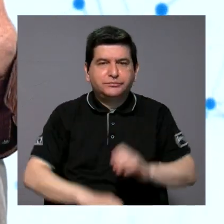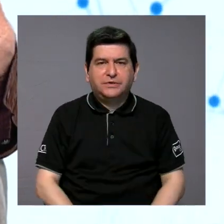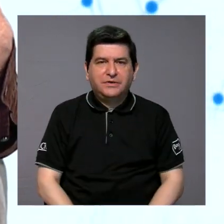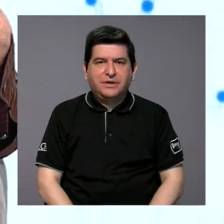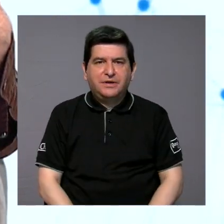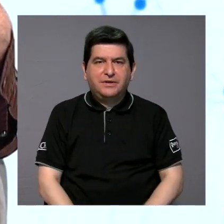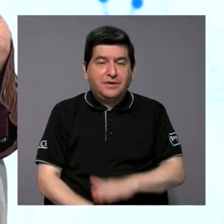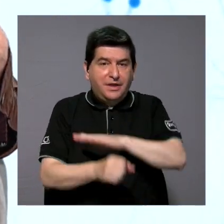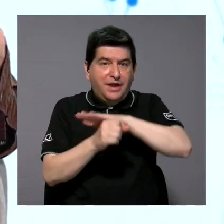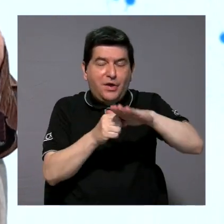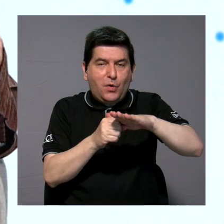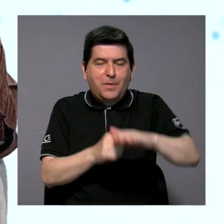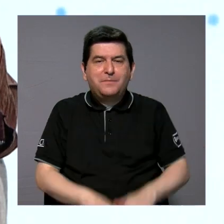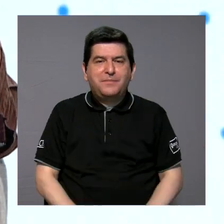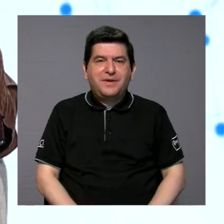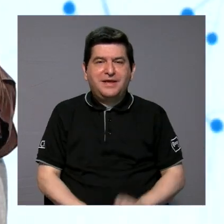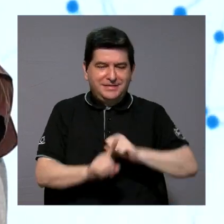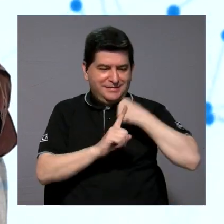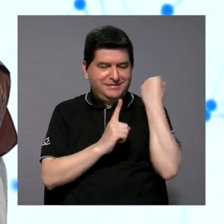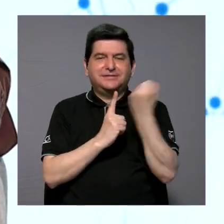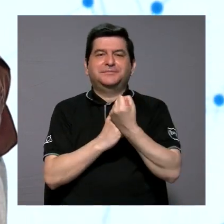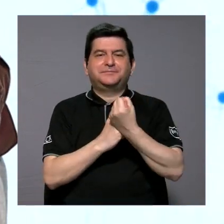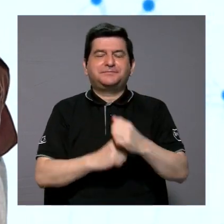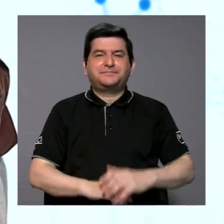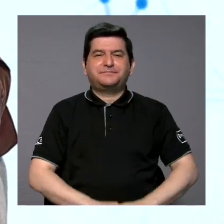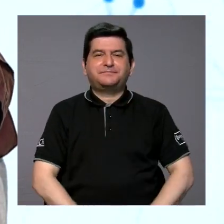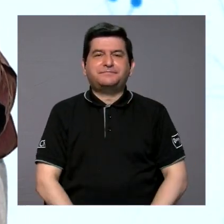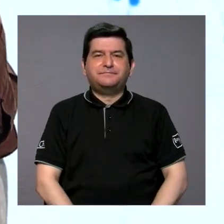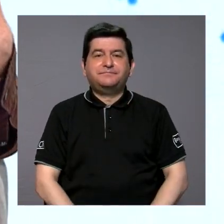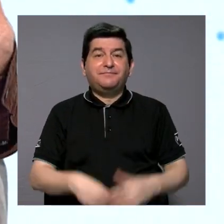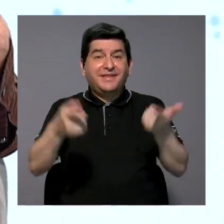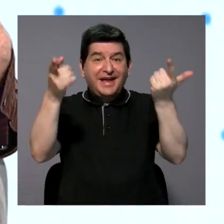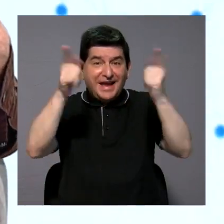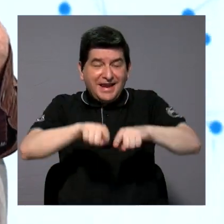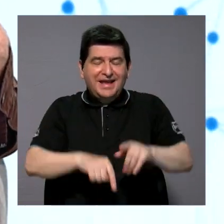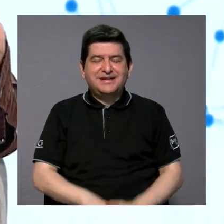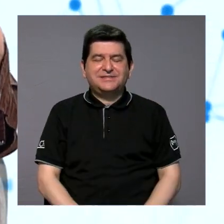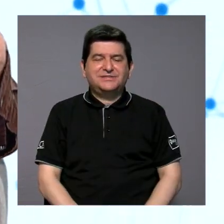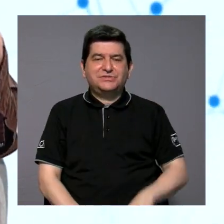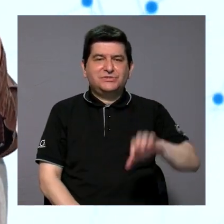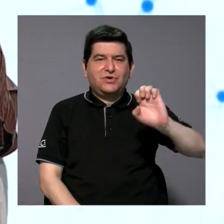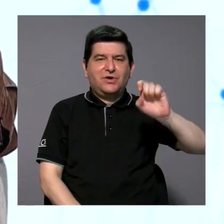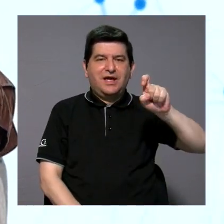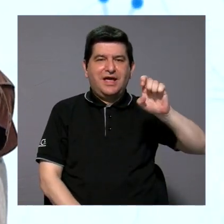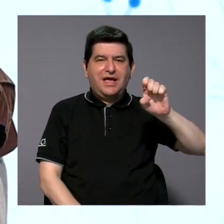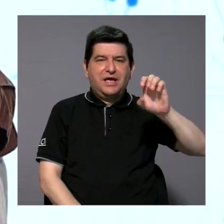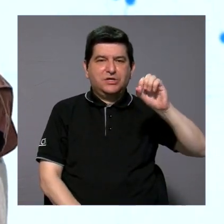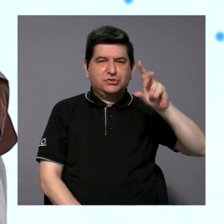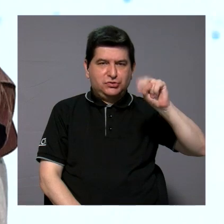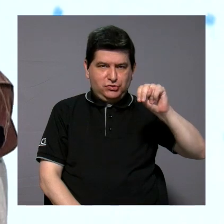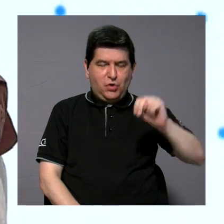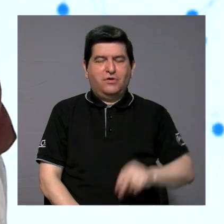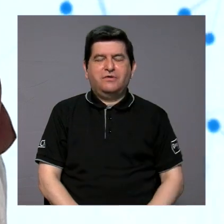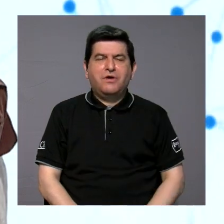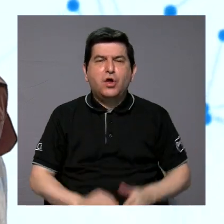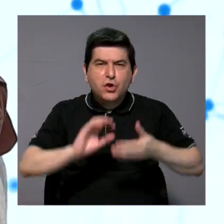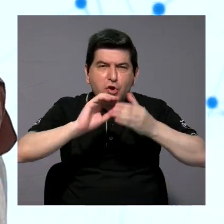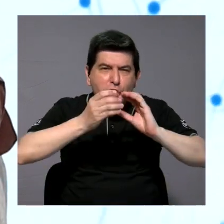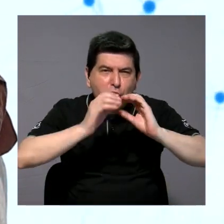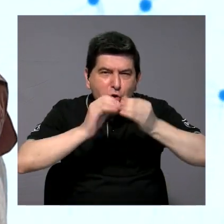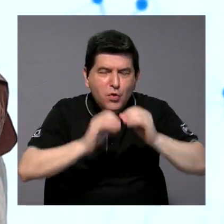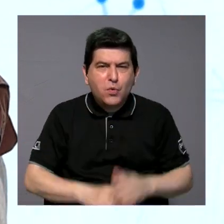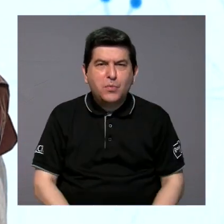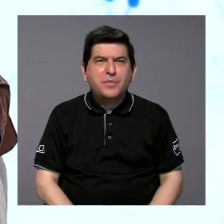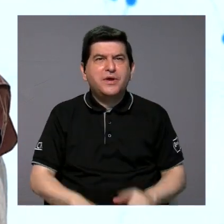su dimensión. El caso del Exxon, para terminar, se hicieron estimaciones